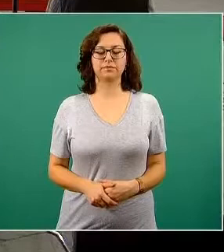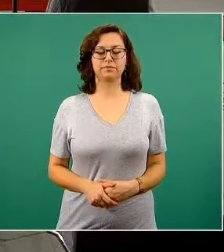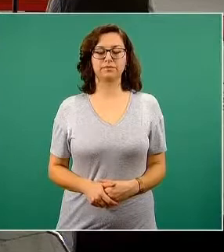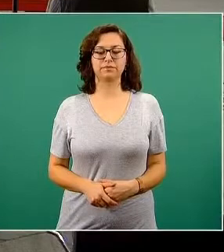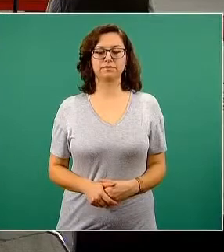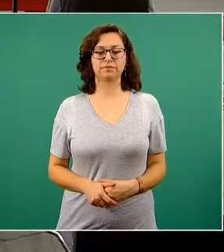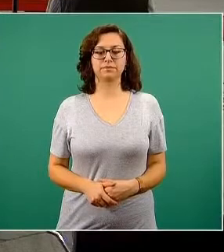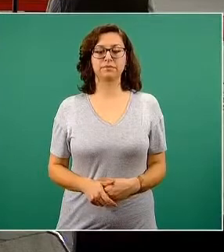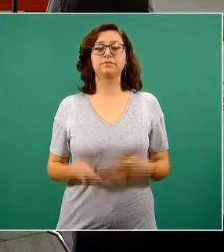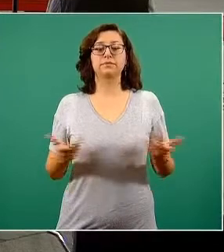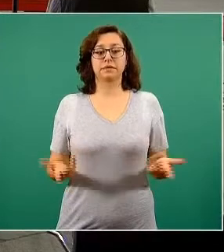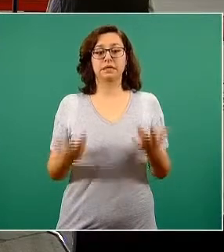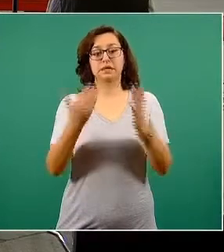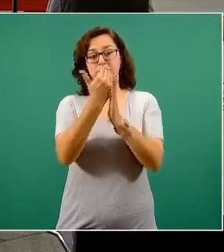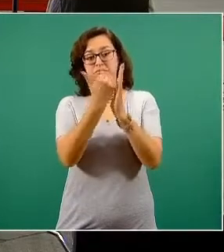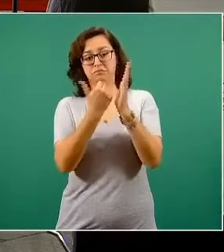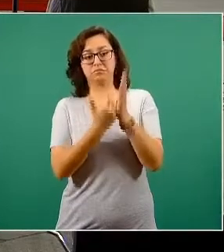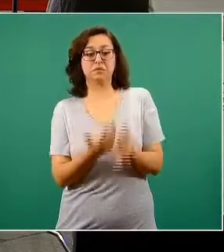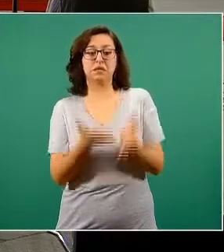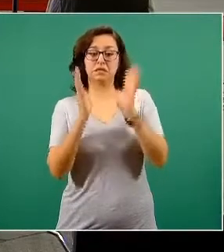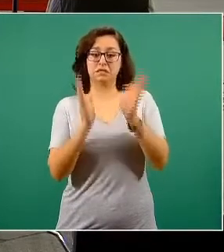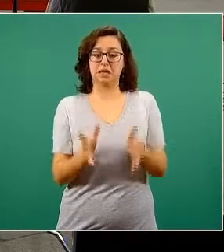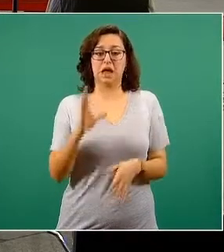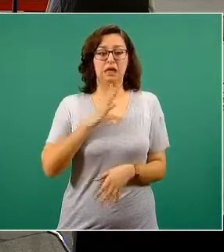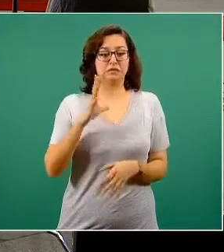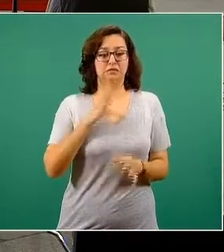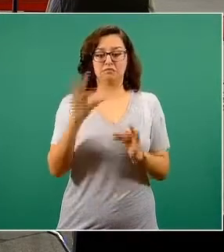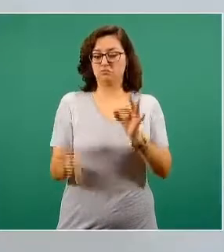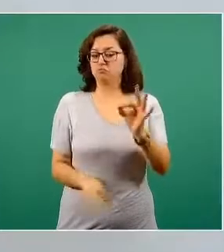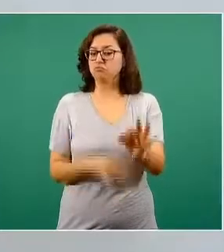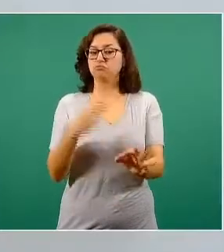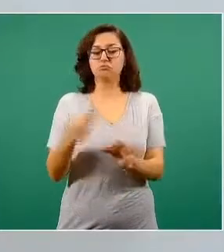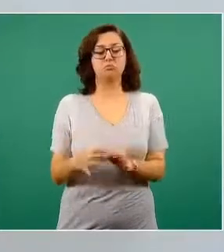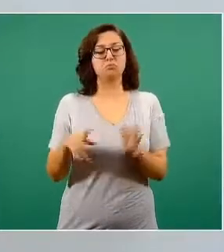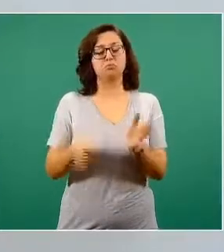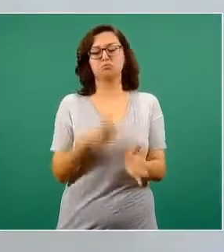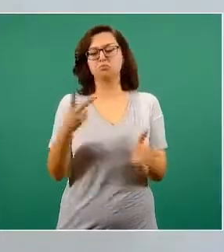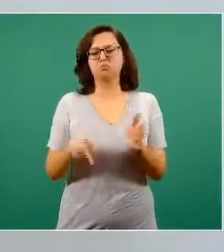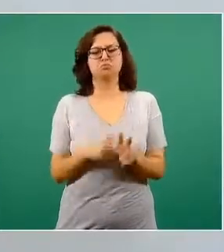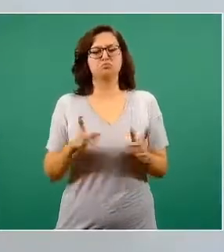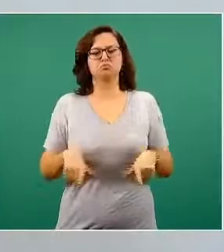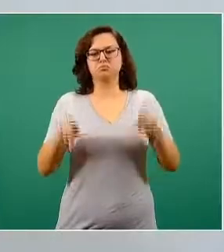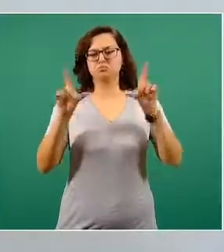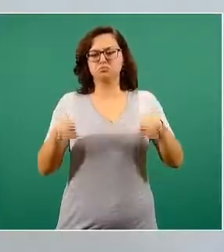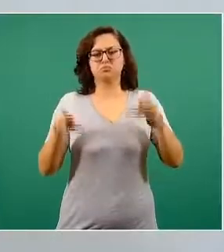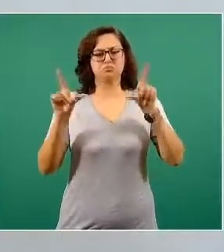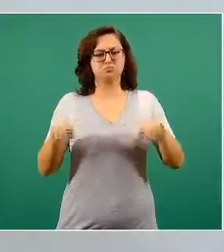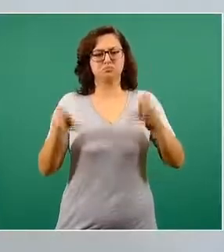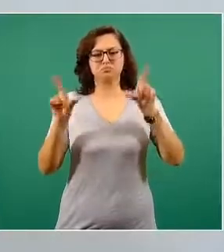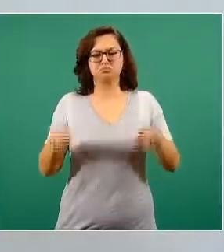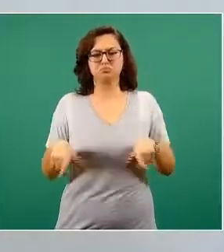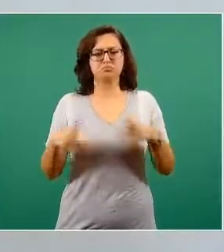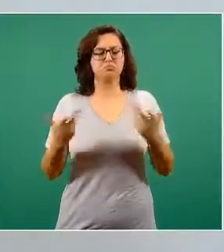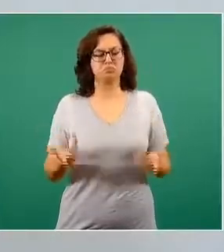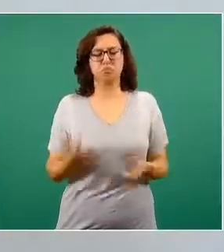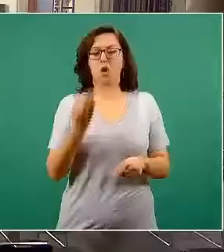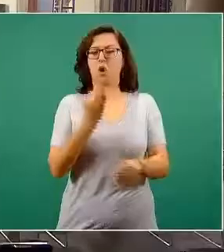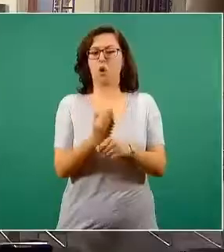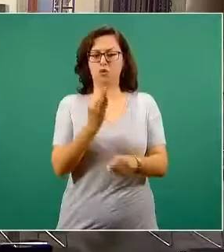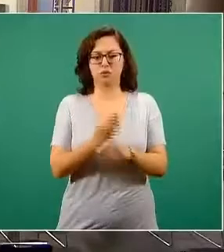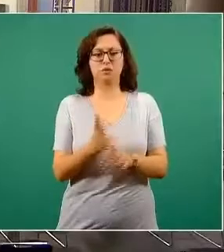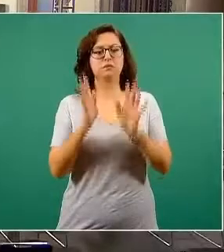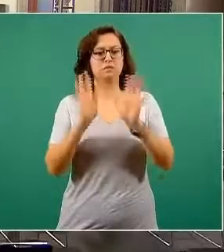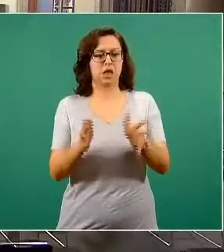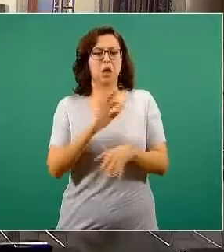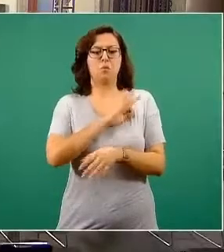de comentar. La guía ya está disponible en el sitio en el que hemos estado subiendo las demás guías del Plan Movilidad 4S. En este mismo momento